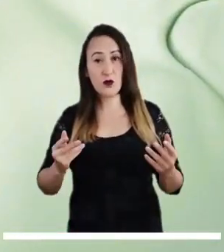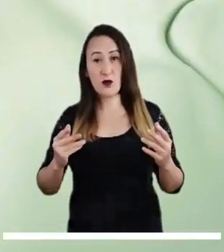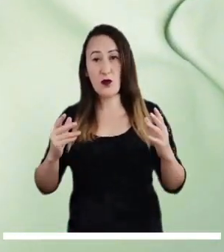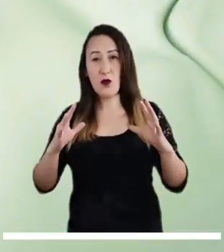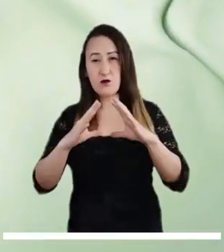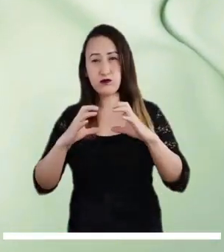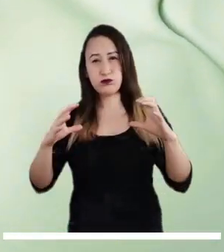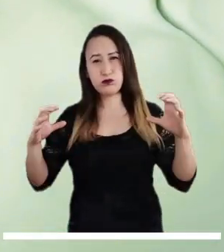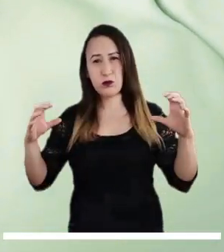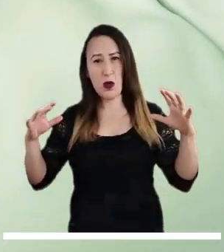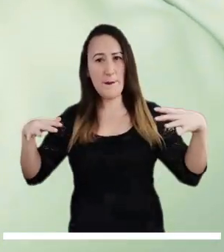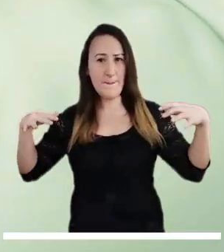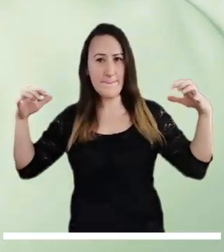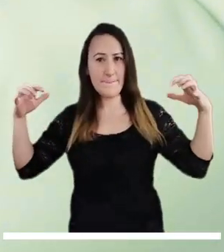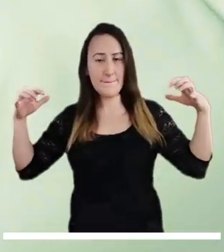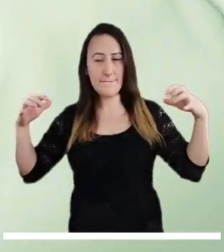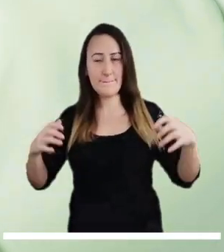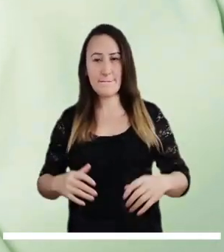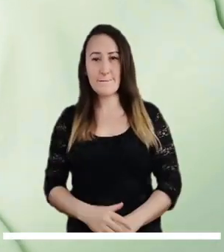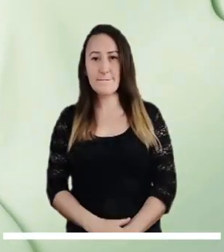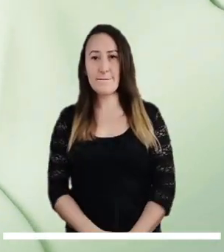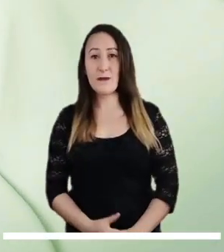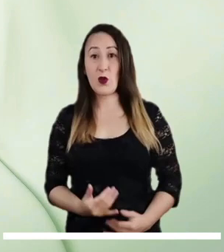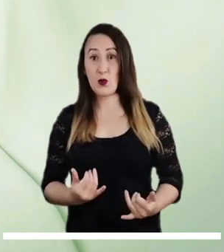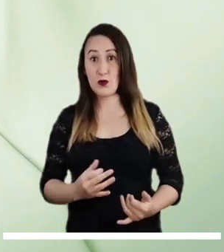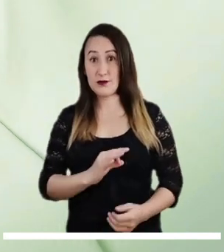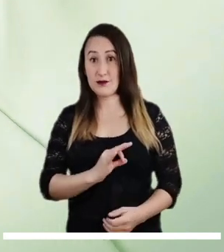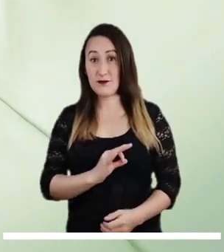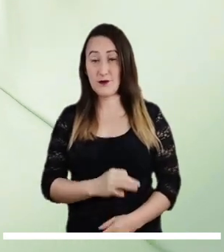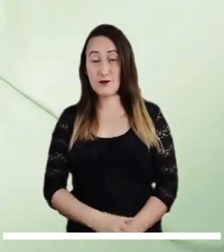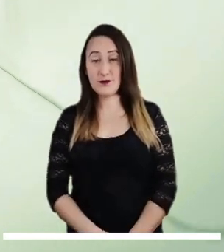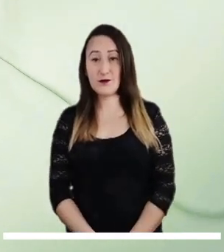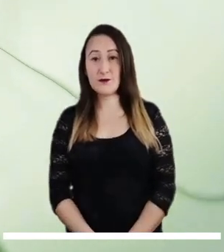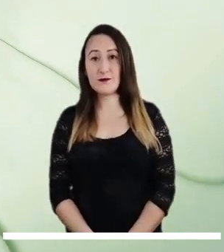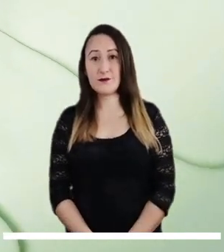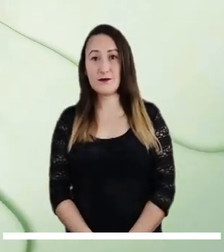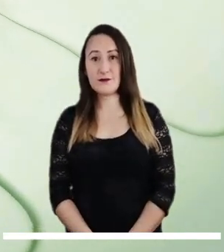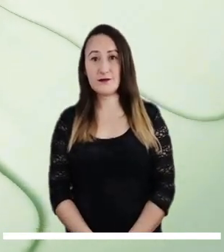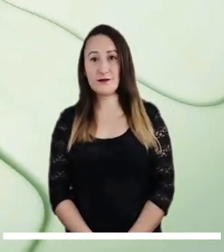En la capital del país se espera una tarde cubierta y seca para hoy sábado.